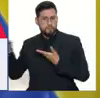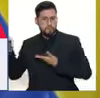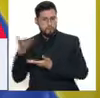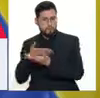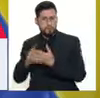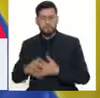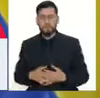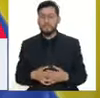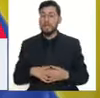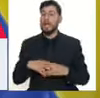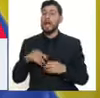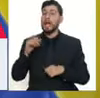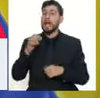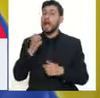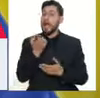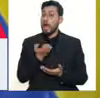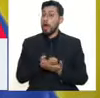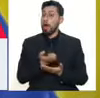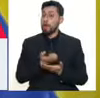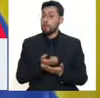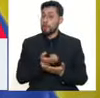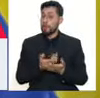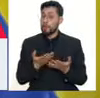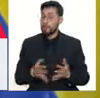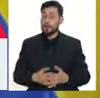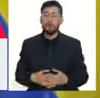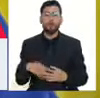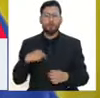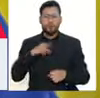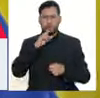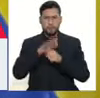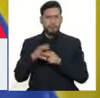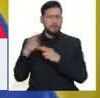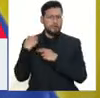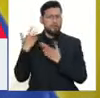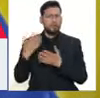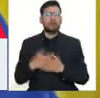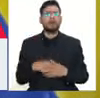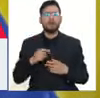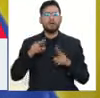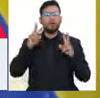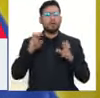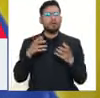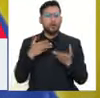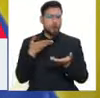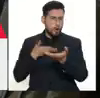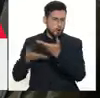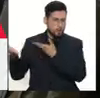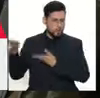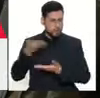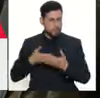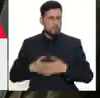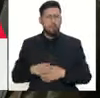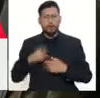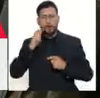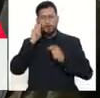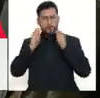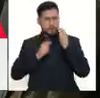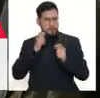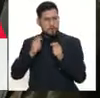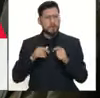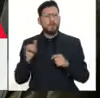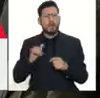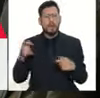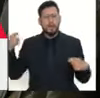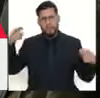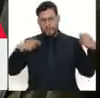En materia económica, hemos reafirmado el rol crucial del fomento del comercio, el turismo y